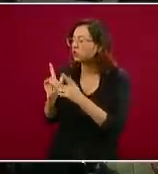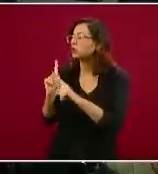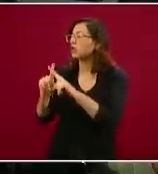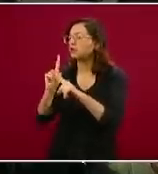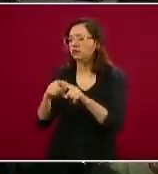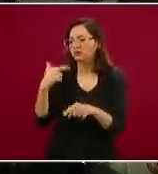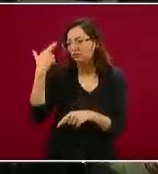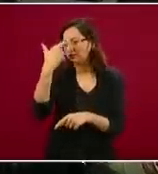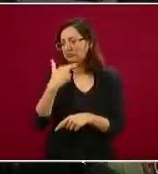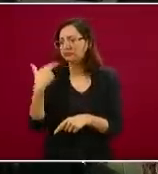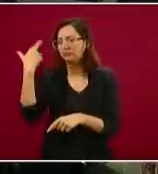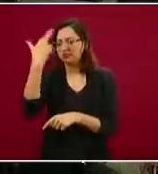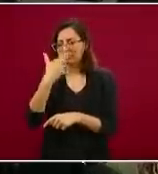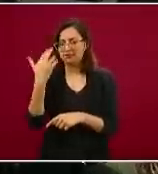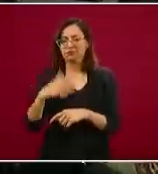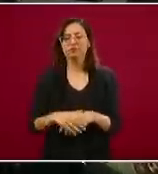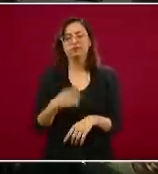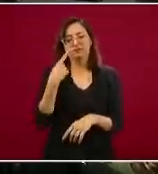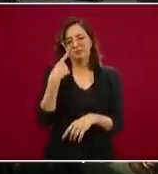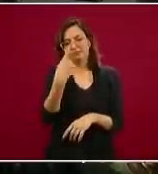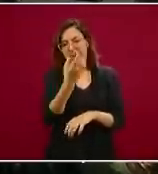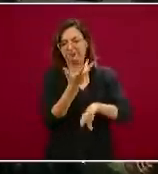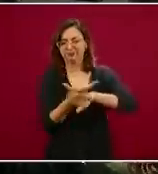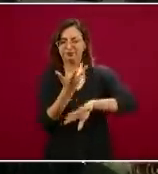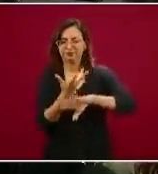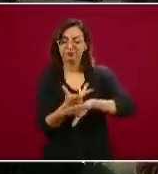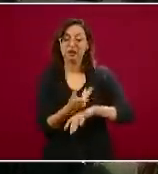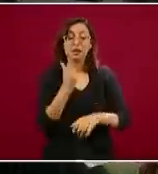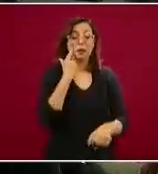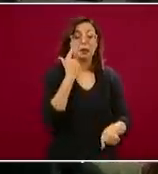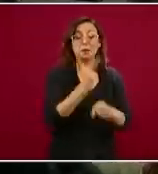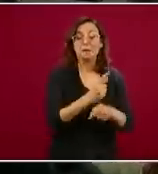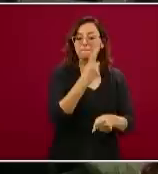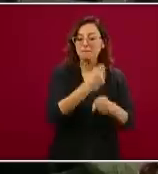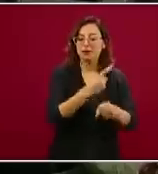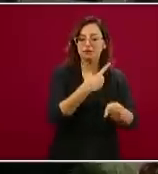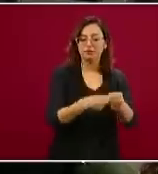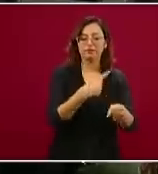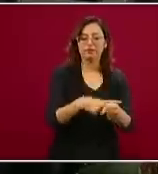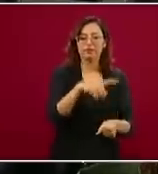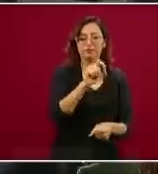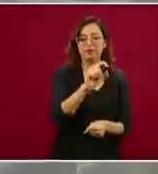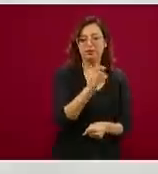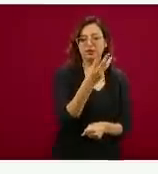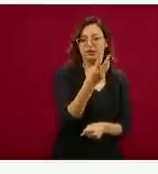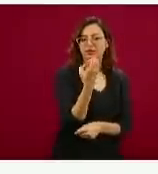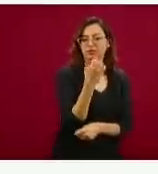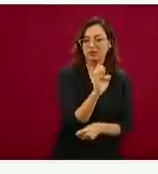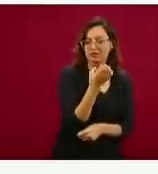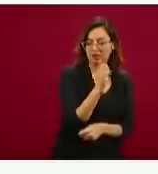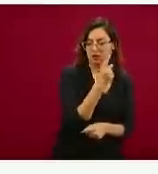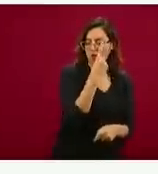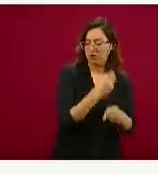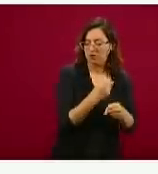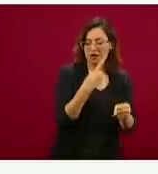contactos. Veamos la curva epidémica de Estados Unidos. Estados Unidos detectó su primer caso el 23 de